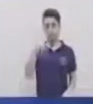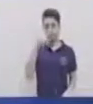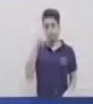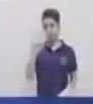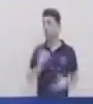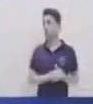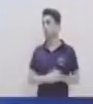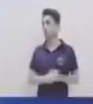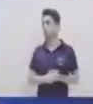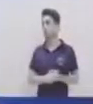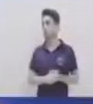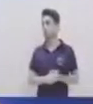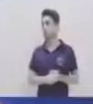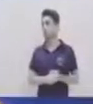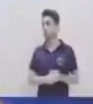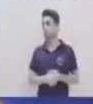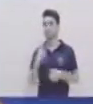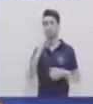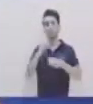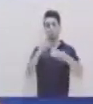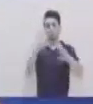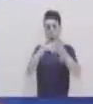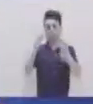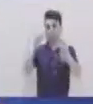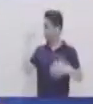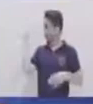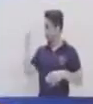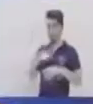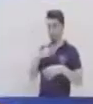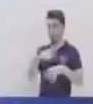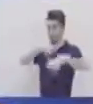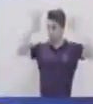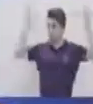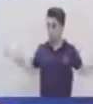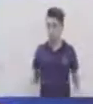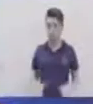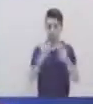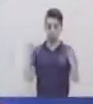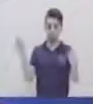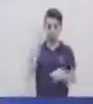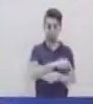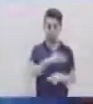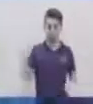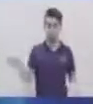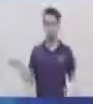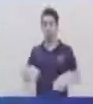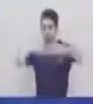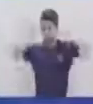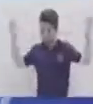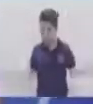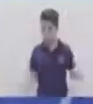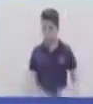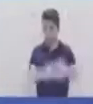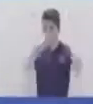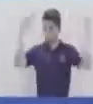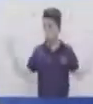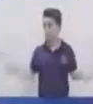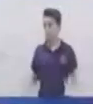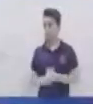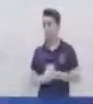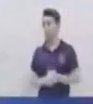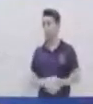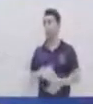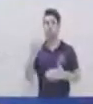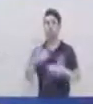articular. Llego a este punto de referencia, voy hacia atrás, llego acá, brazos